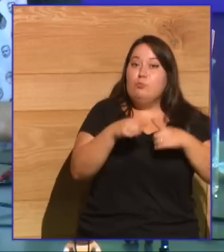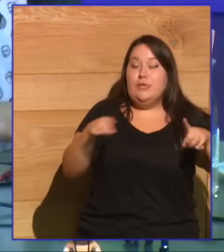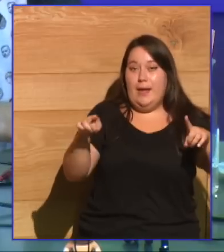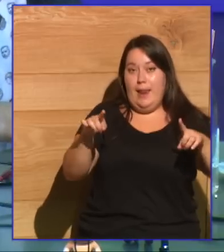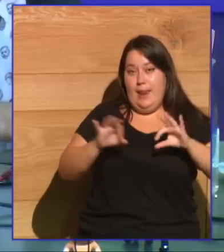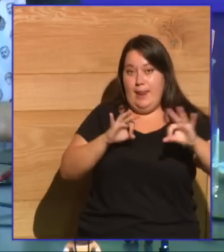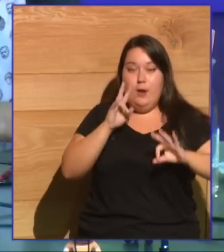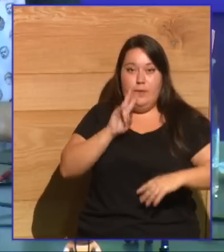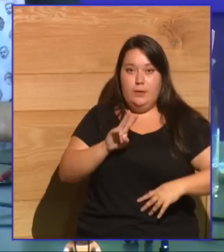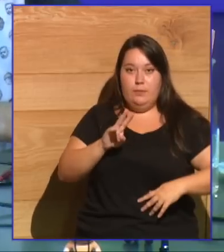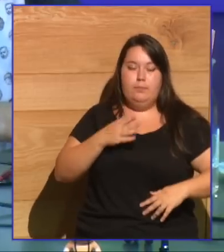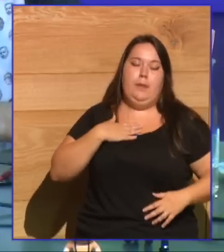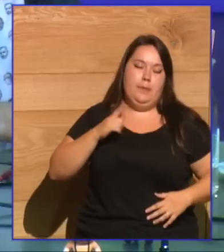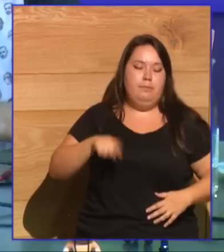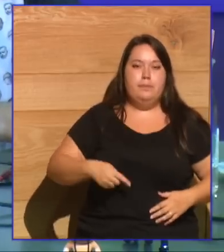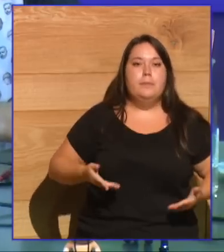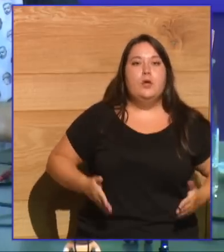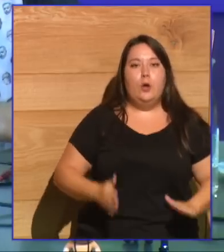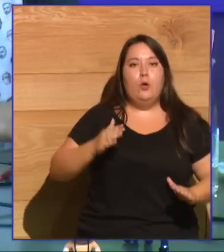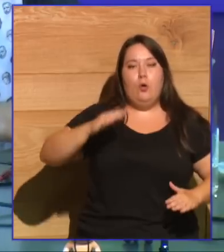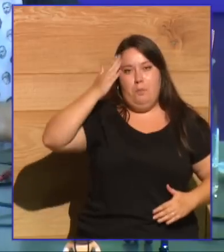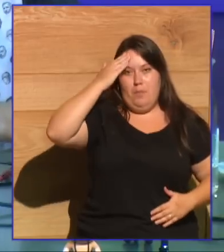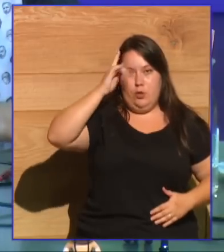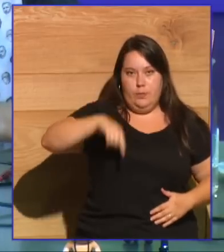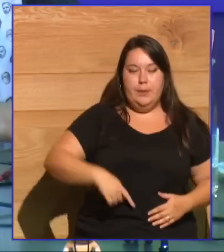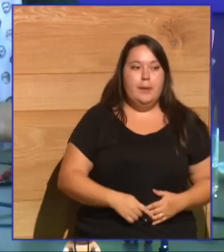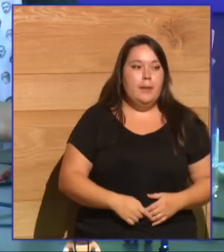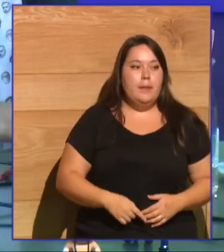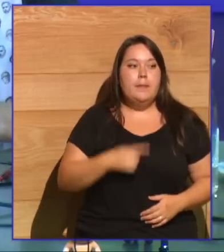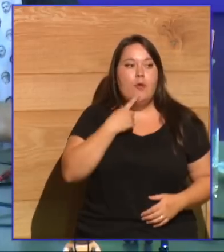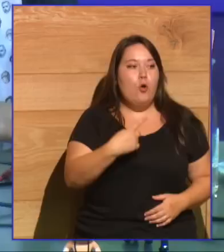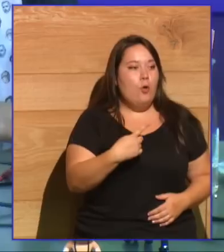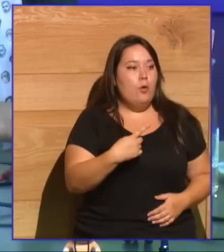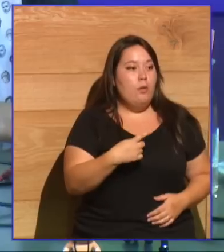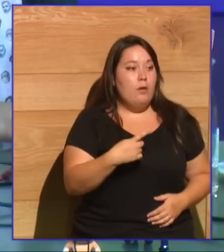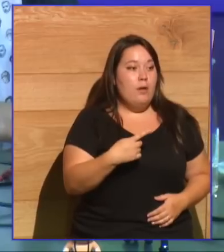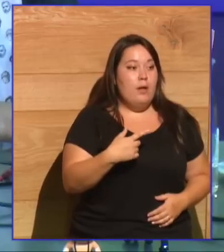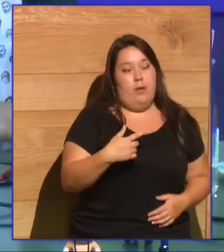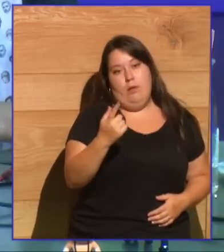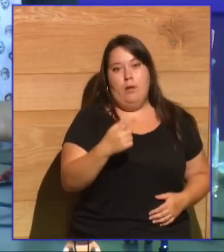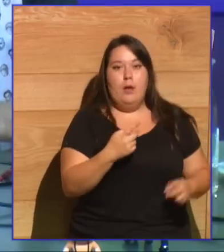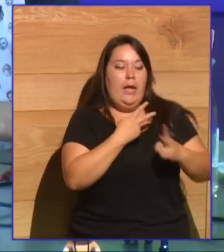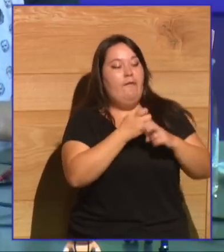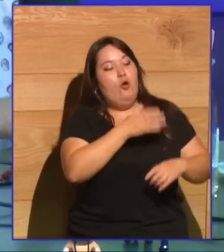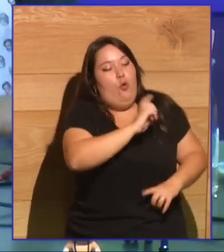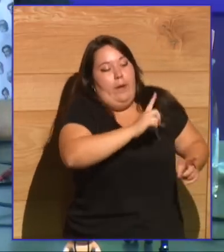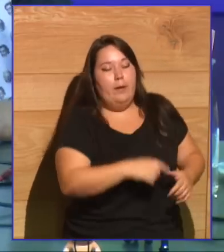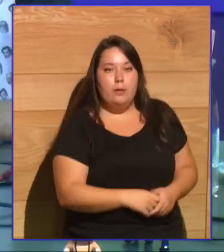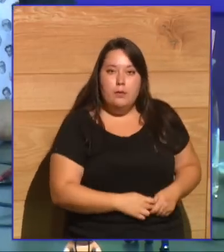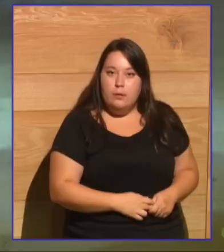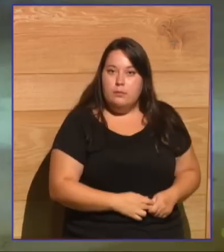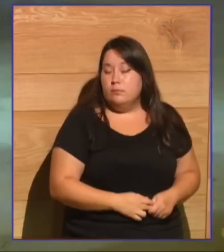con mi hijo mayor y dis dijo pero sé que no se hubiera tomado el veneno